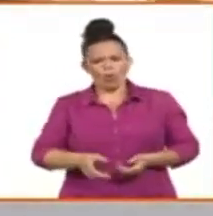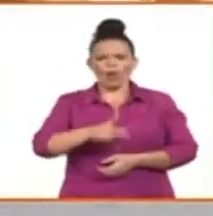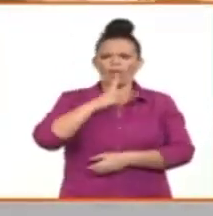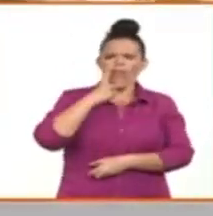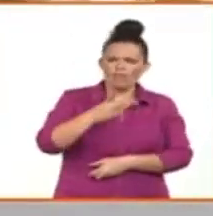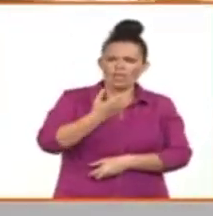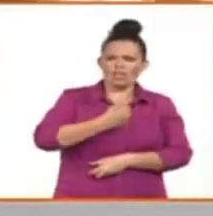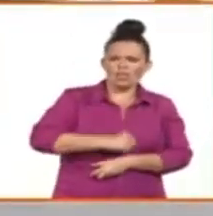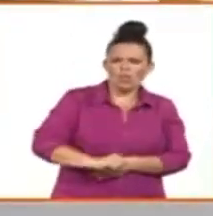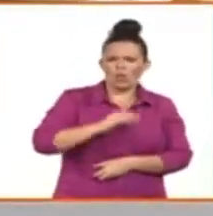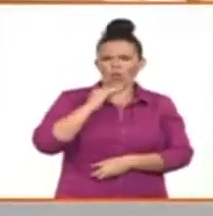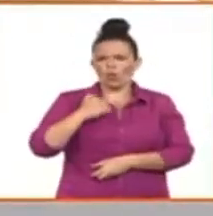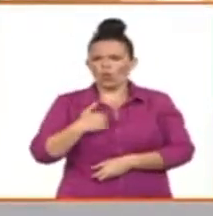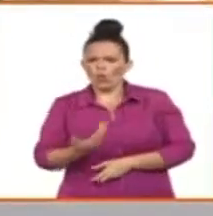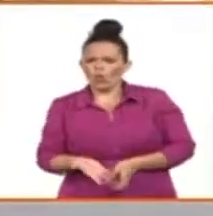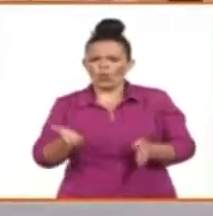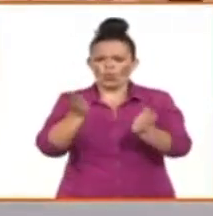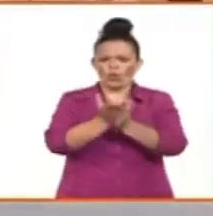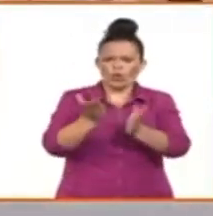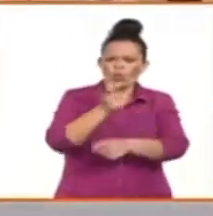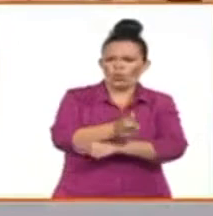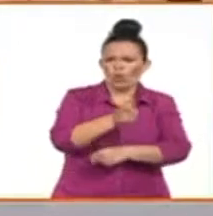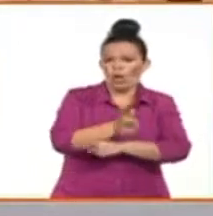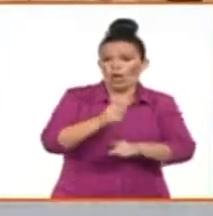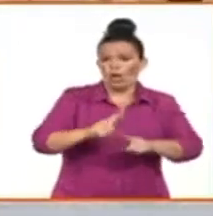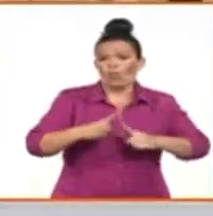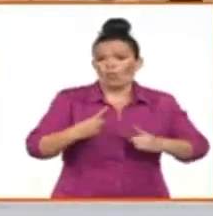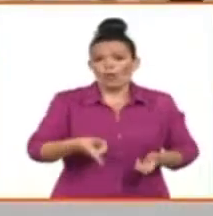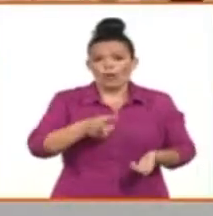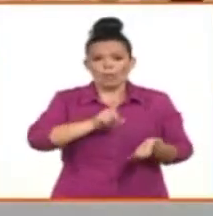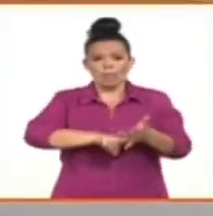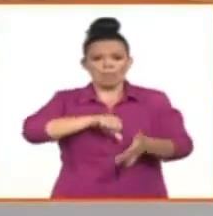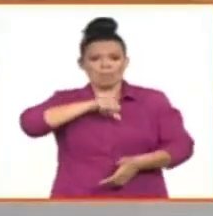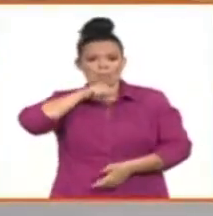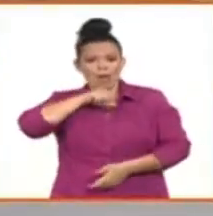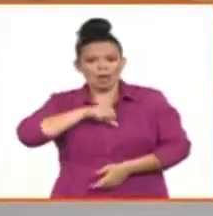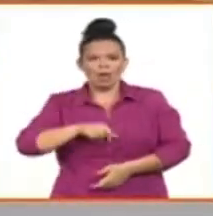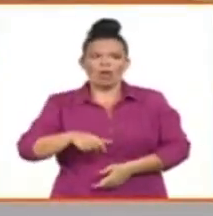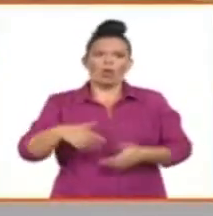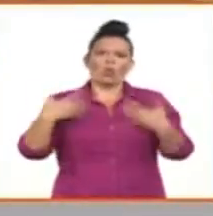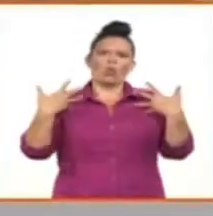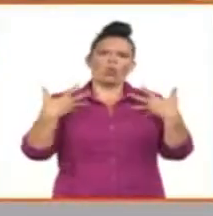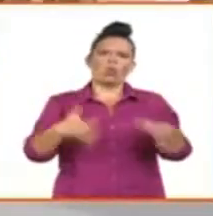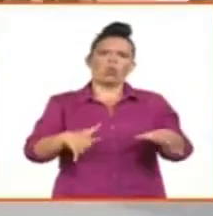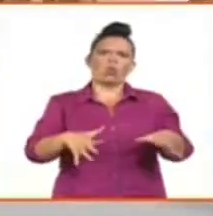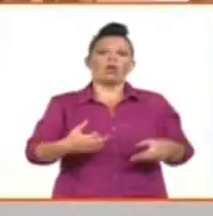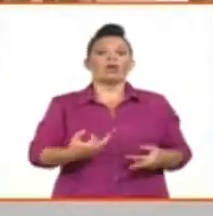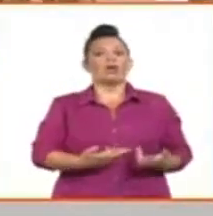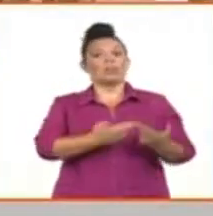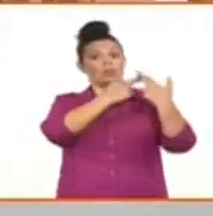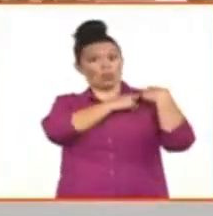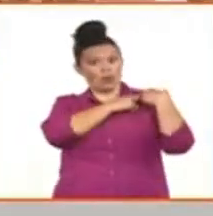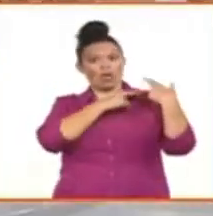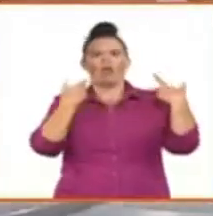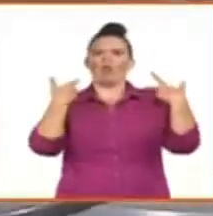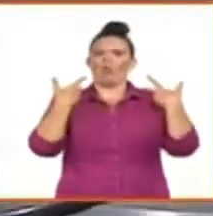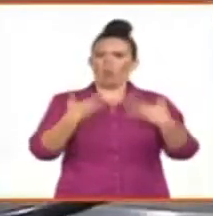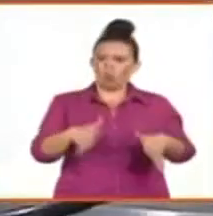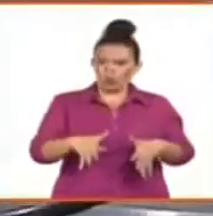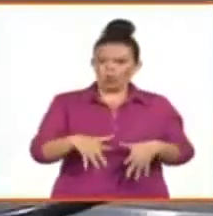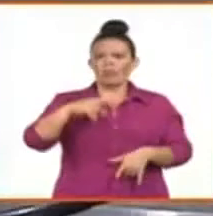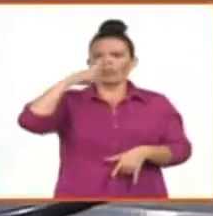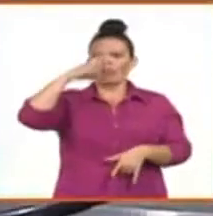consultar dudas, porque la maternidad y paternidad es una responsabilidad inmensa, muy compleja y sí necesitamos